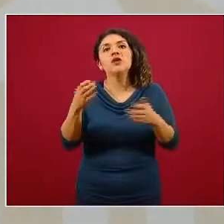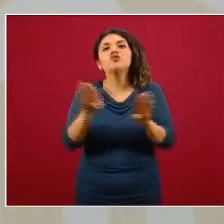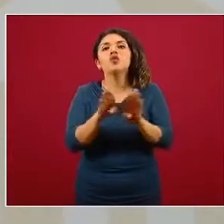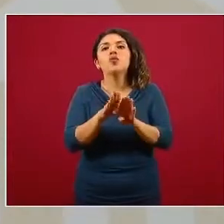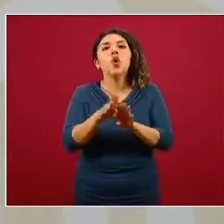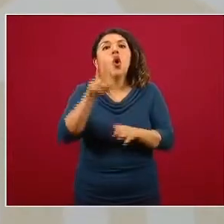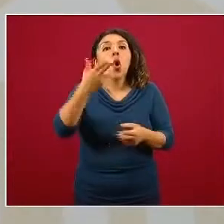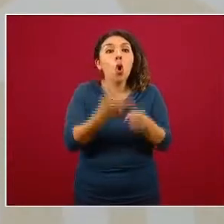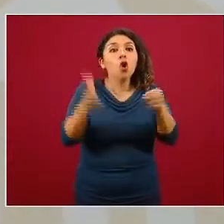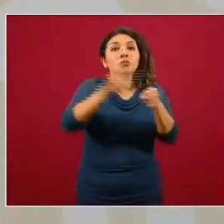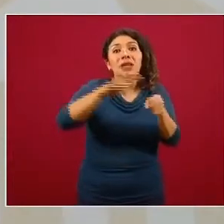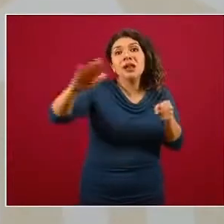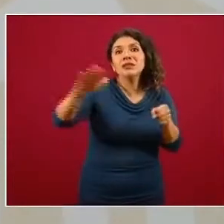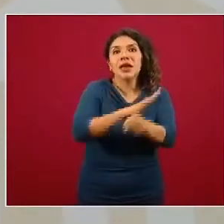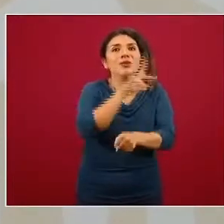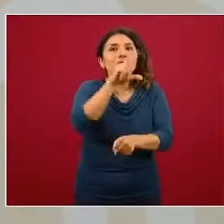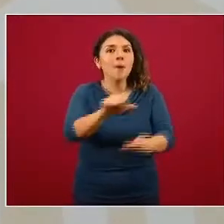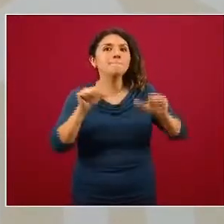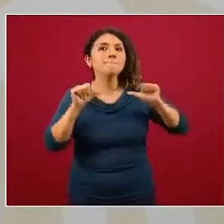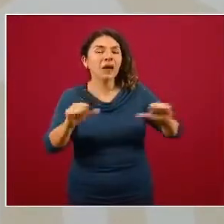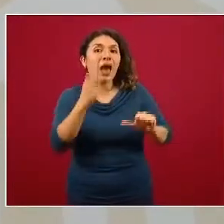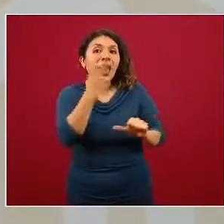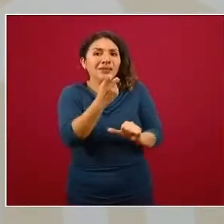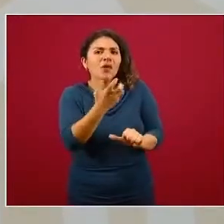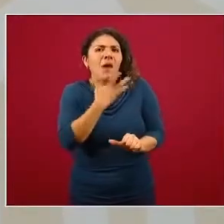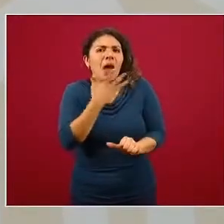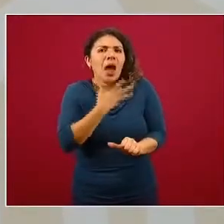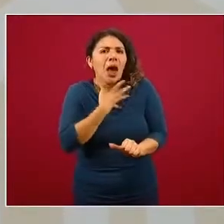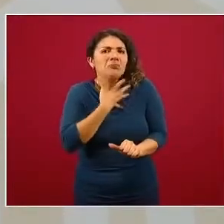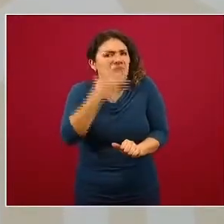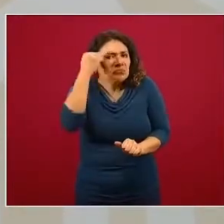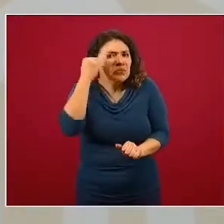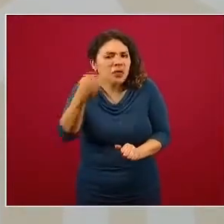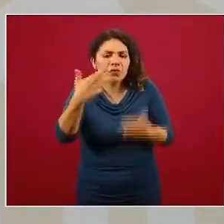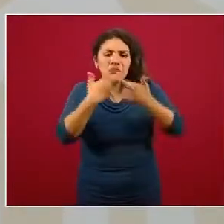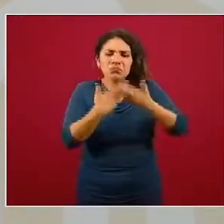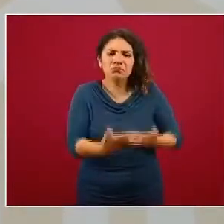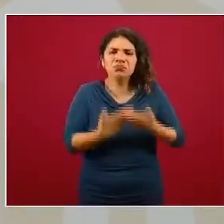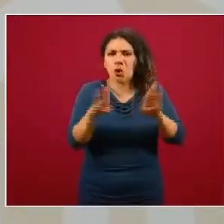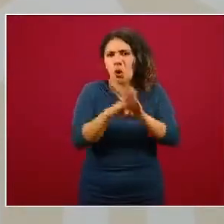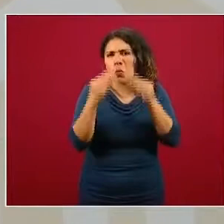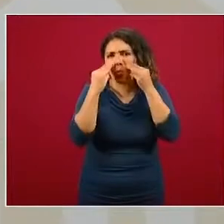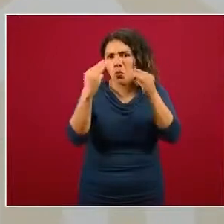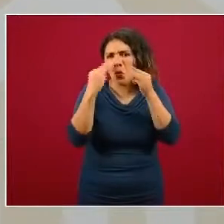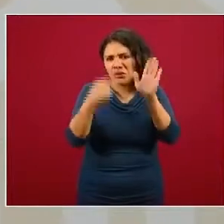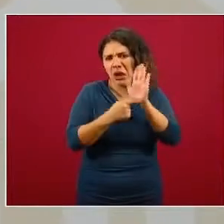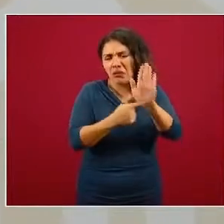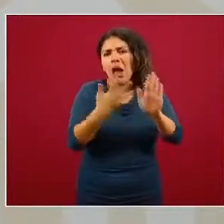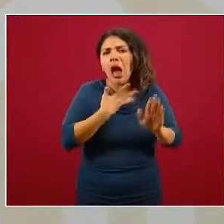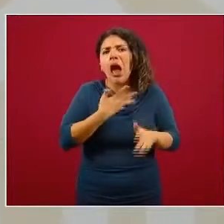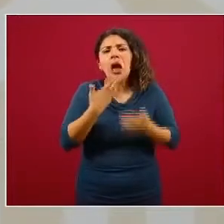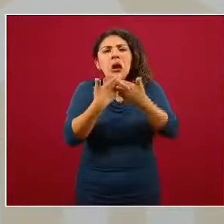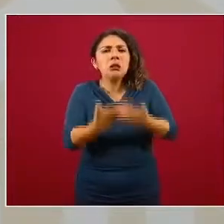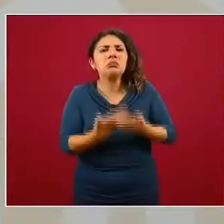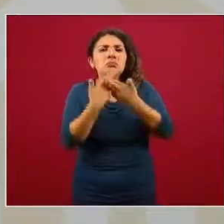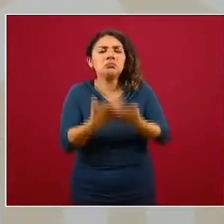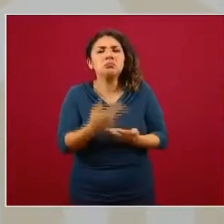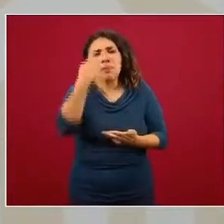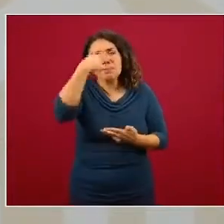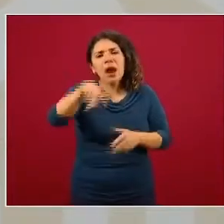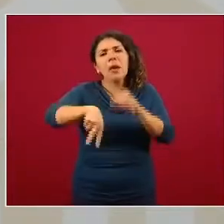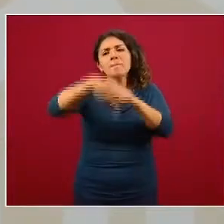que no se saturen los hospitales, de modo que tengamos, como se ve todas las noches, un amplio margen